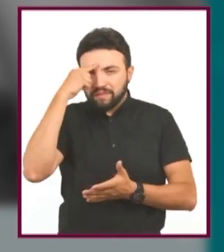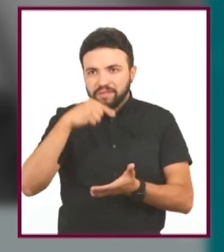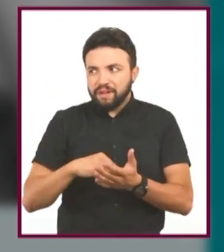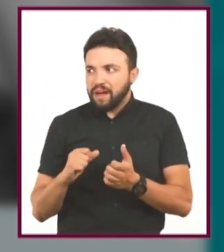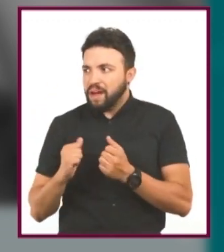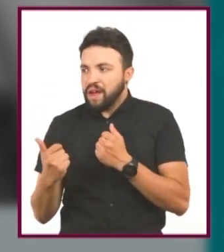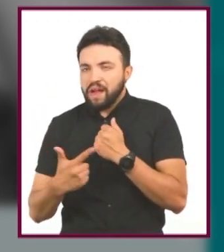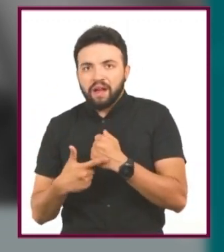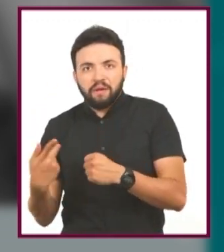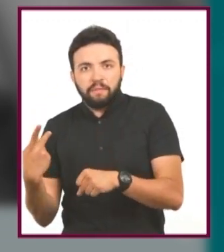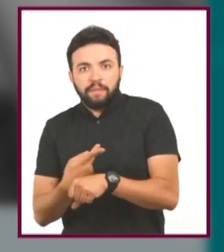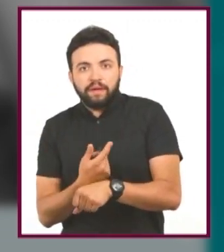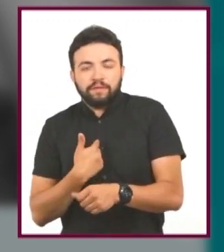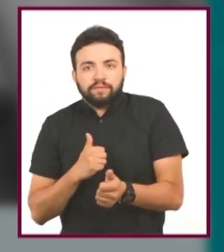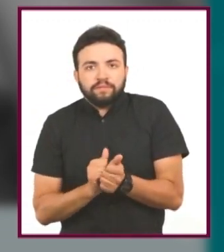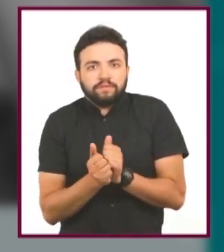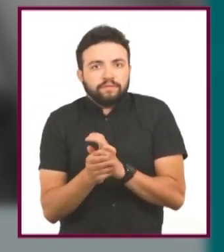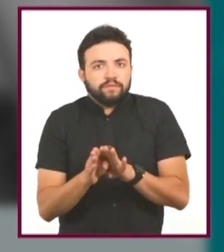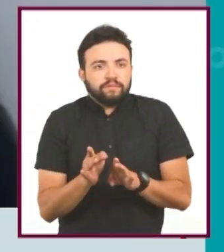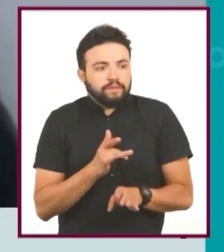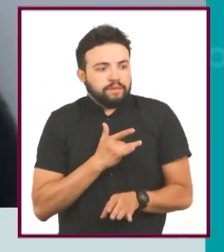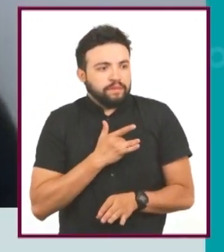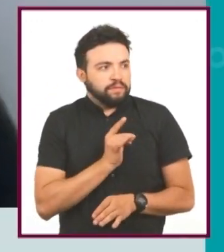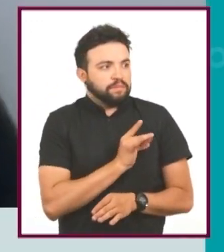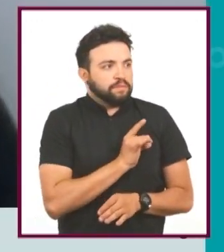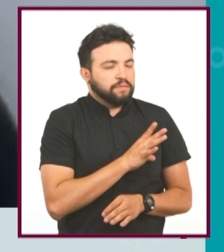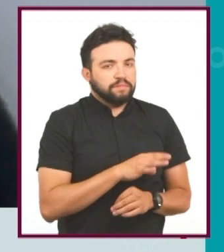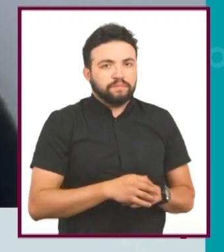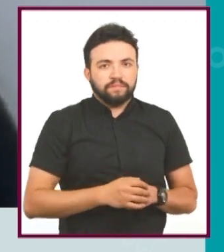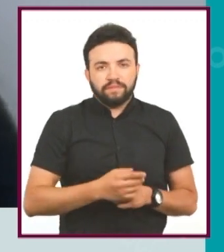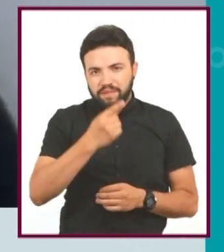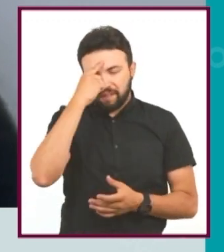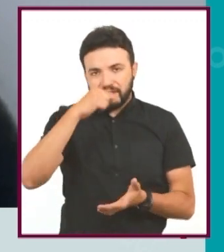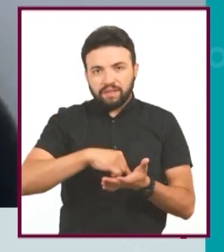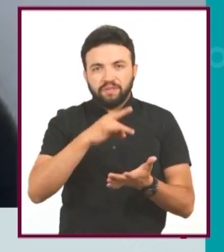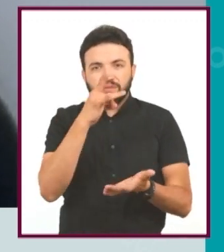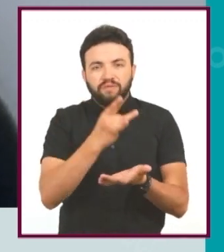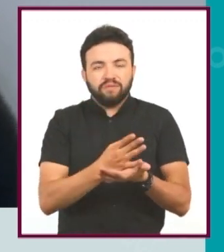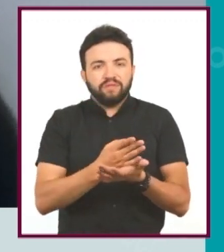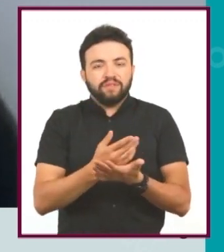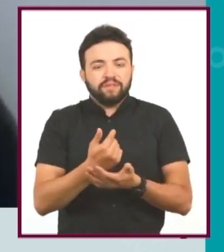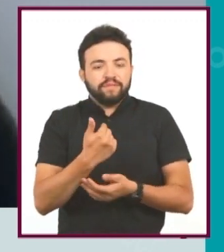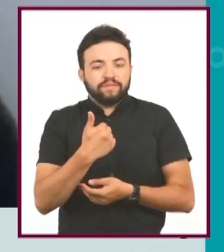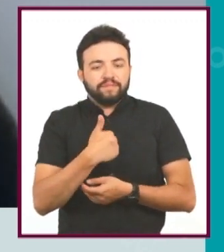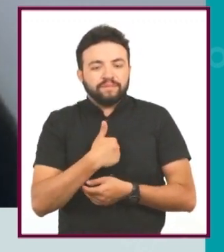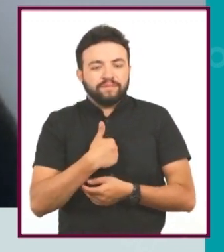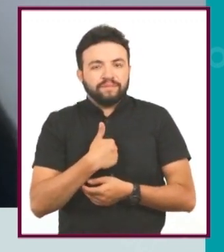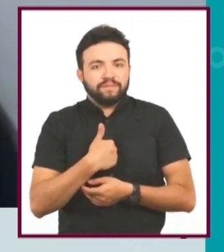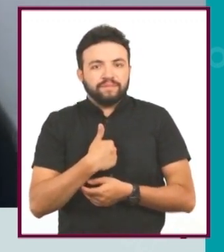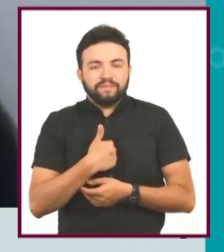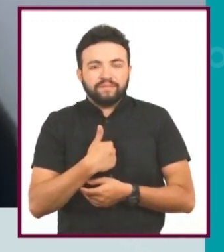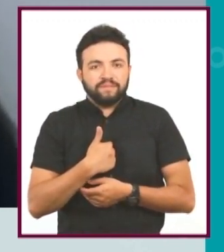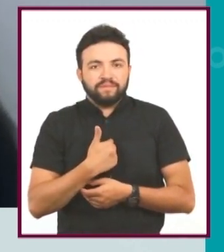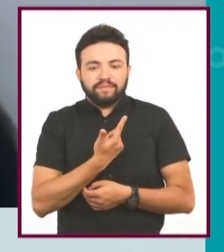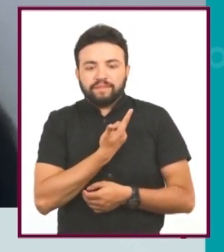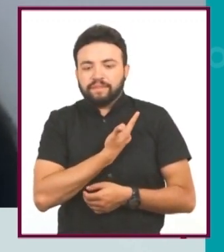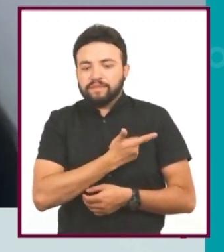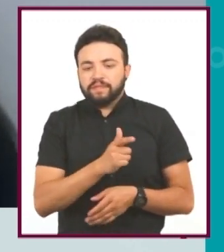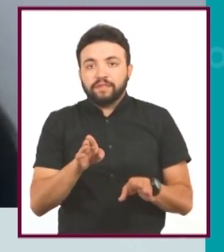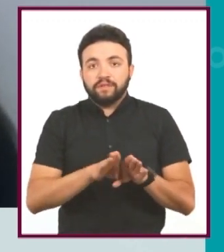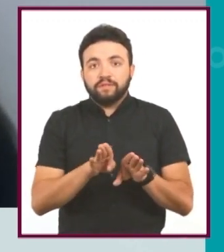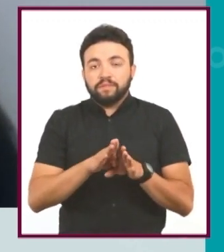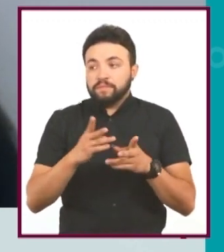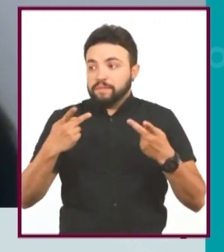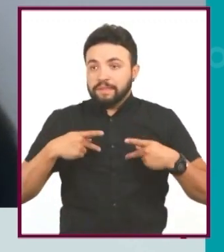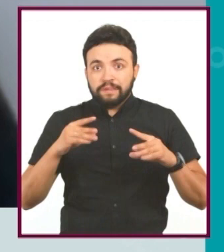va a pasar y tengo esa sensación de miedo. Creo que lo único sería que me incomoda cuando hay muchas personas estar